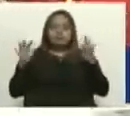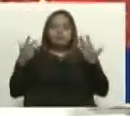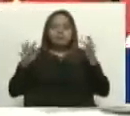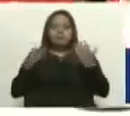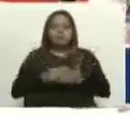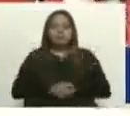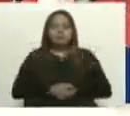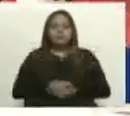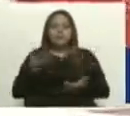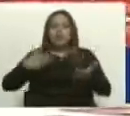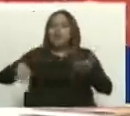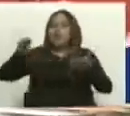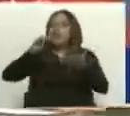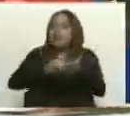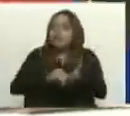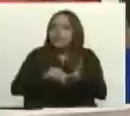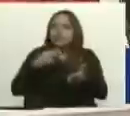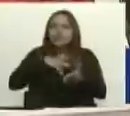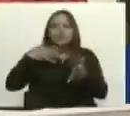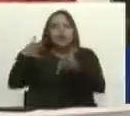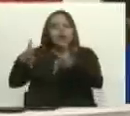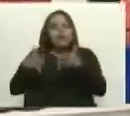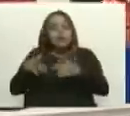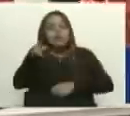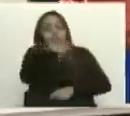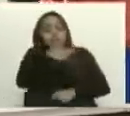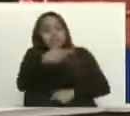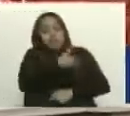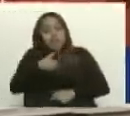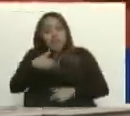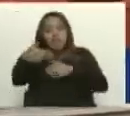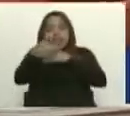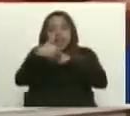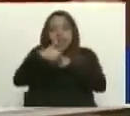Y los volveremos a derrotar cada vez que lo intenten.